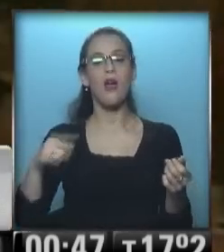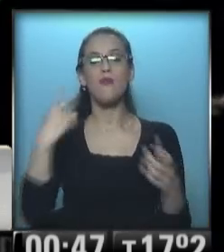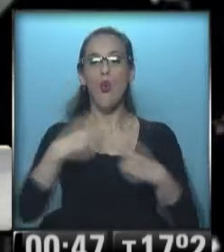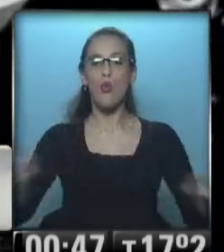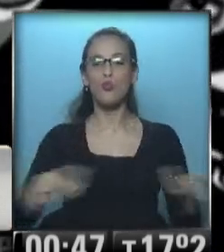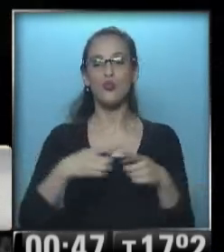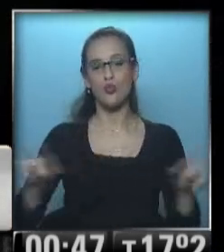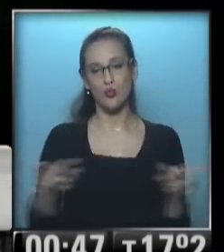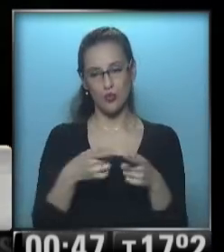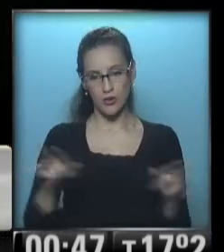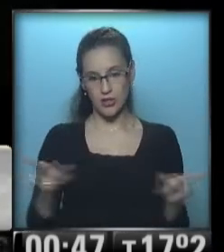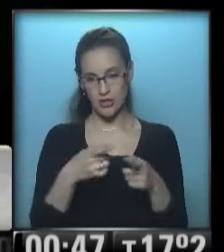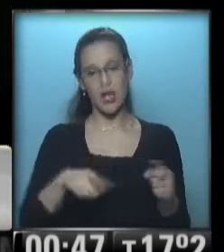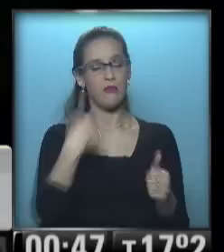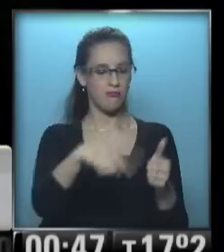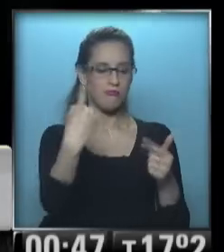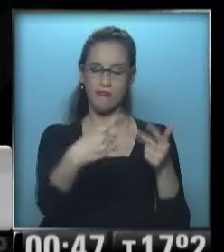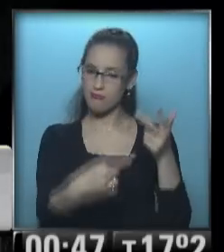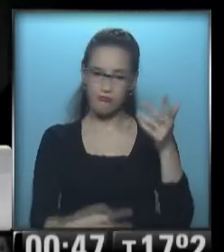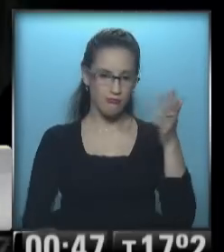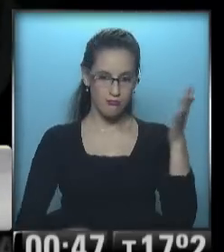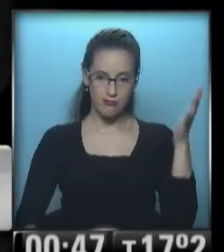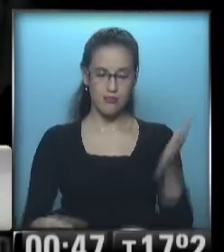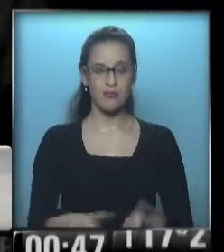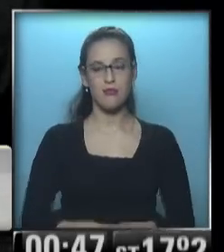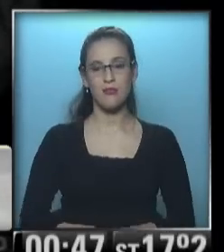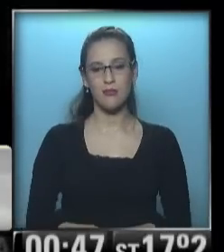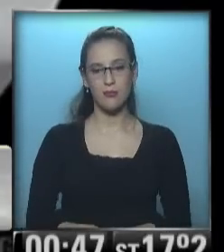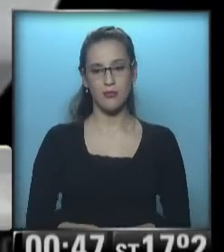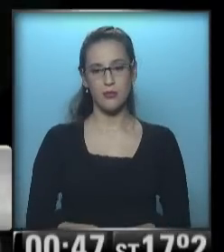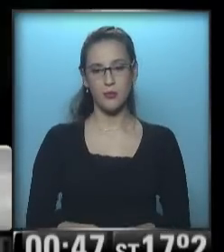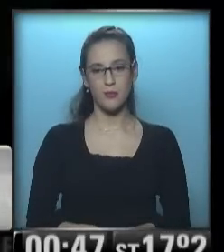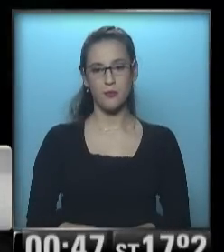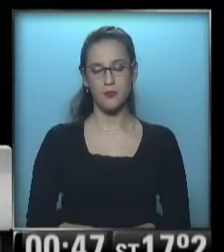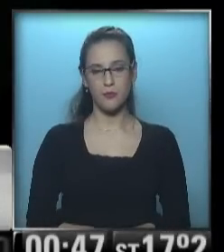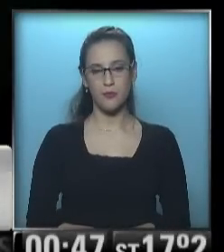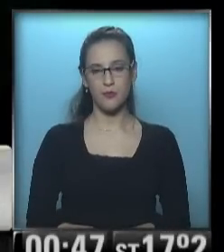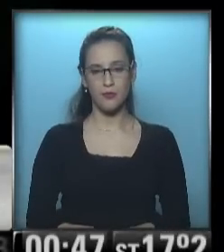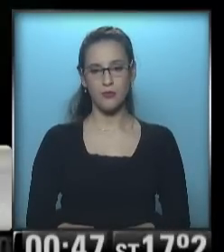Ahí Vamos, Fuerza Natural. Es la mejor cara del poder.